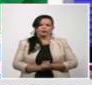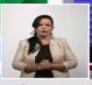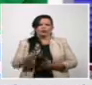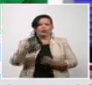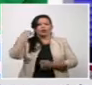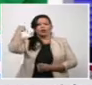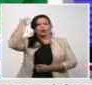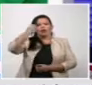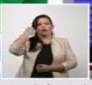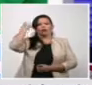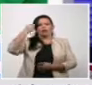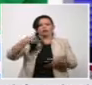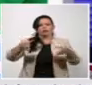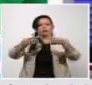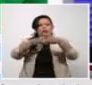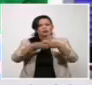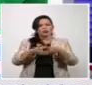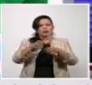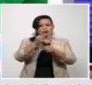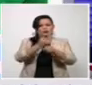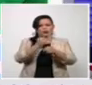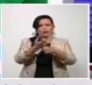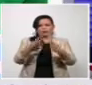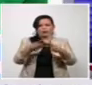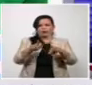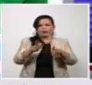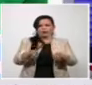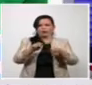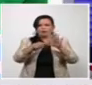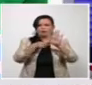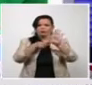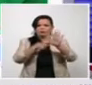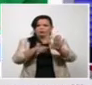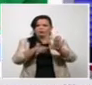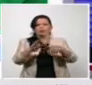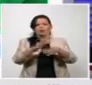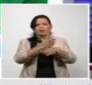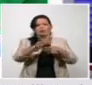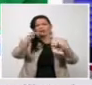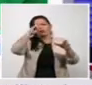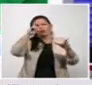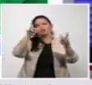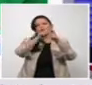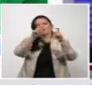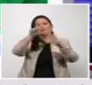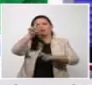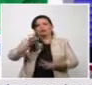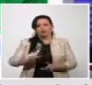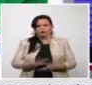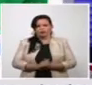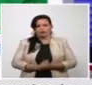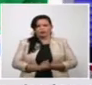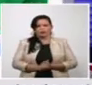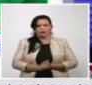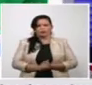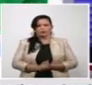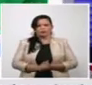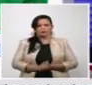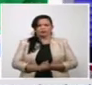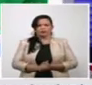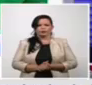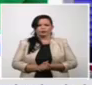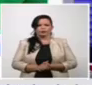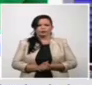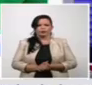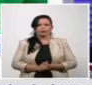refería anteriormente, de científicos con la conducción del doctor Pedro Más, pues aprovechamos una